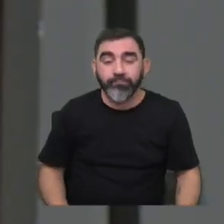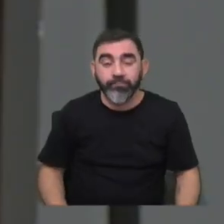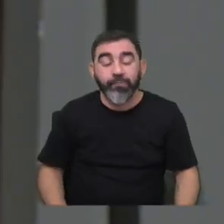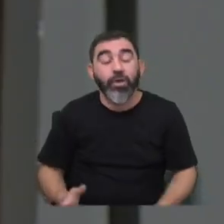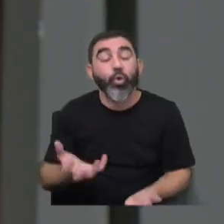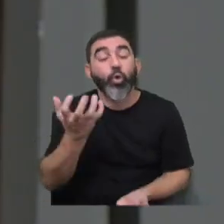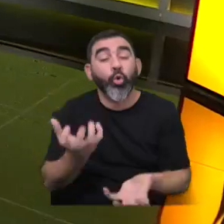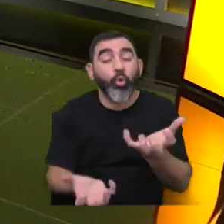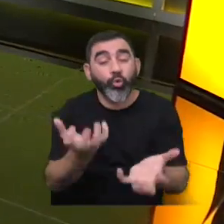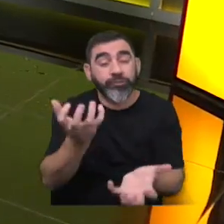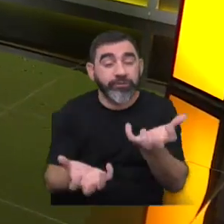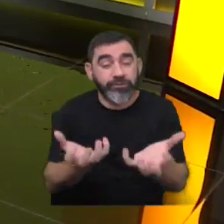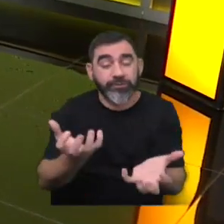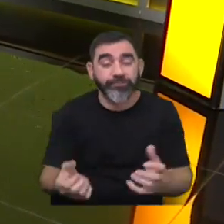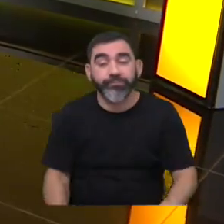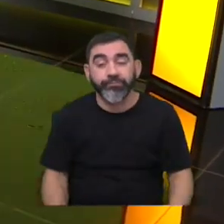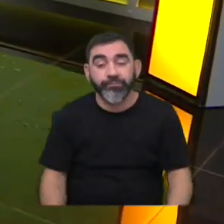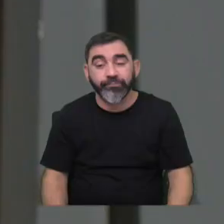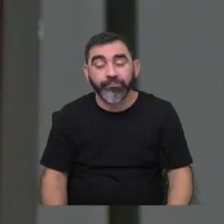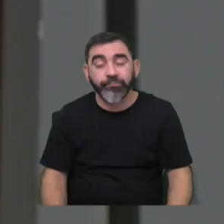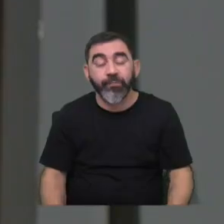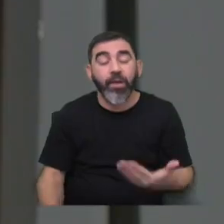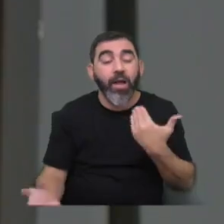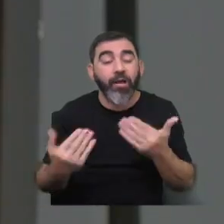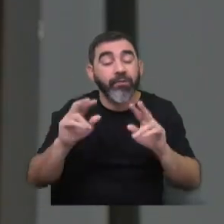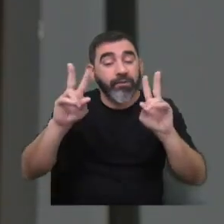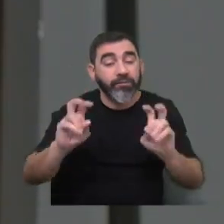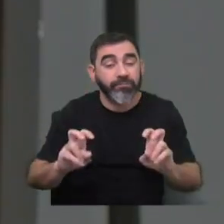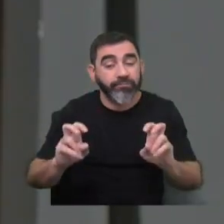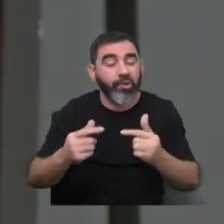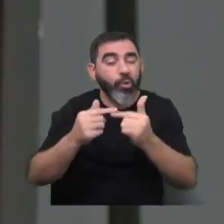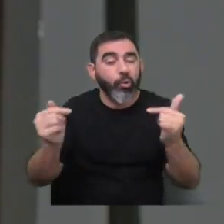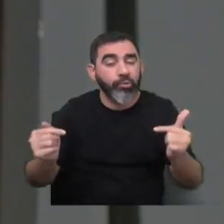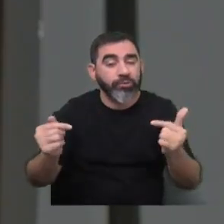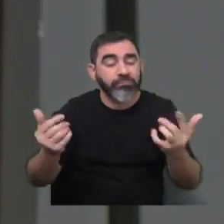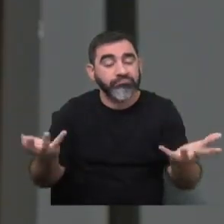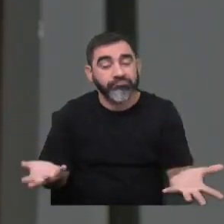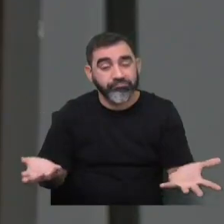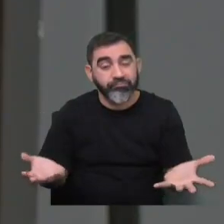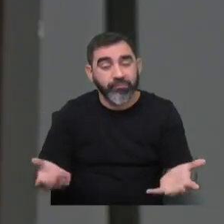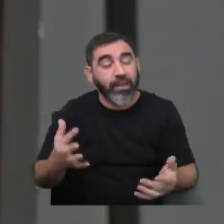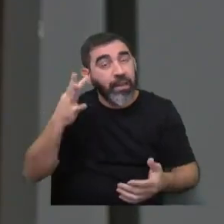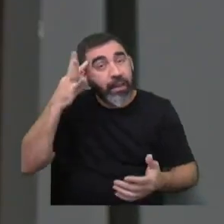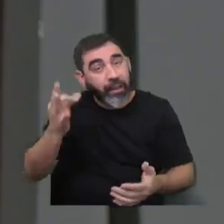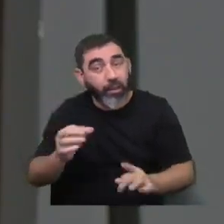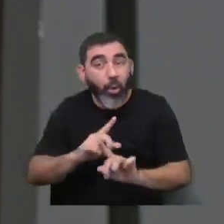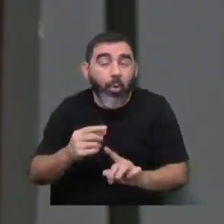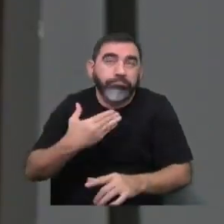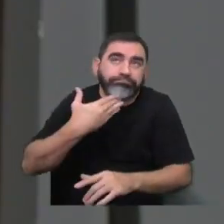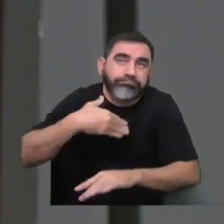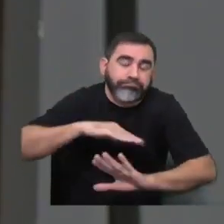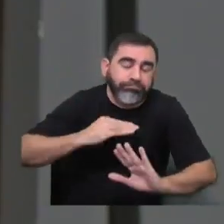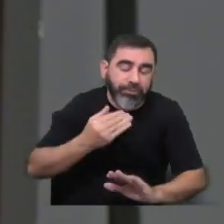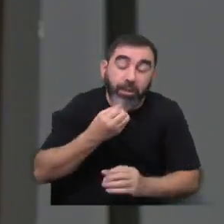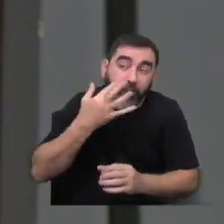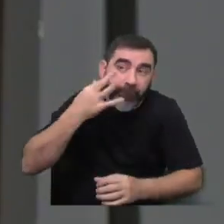cocina. Bueno, está. Y nos vamos a hablar de algo que son de esas cosas que decimos hay que creer o reventar. Y si es verdad,